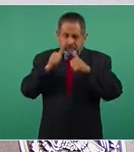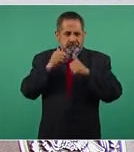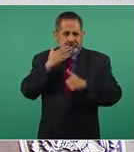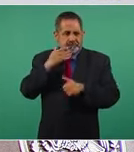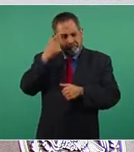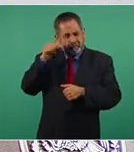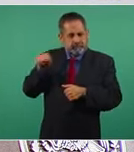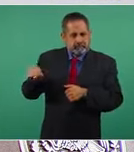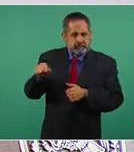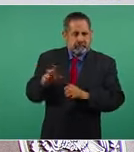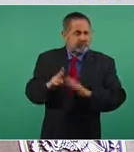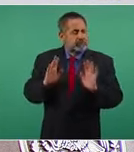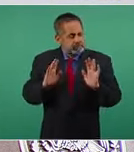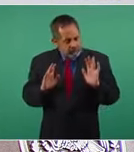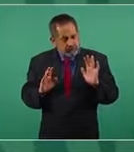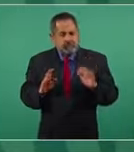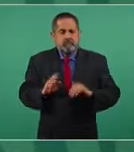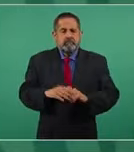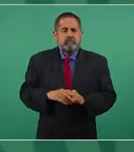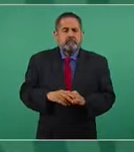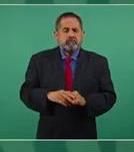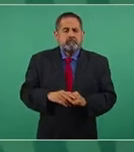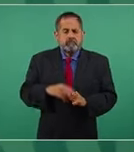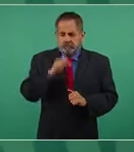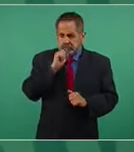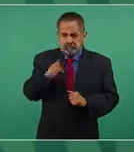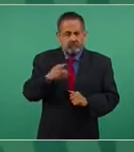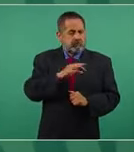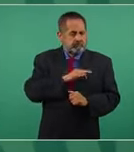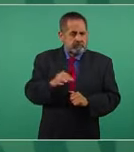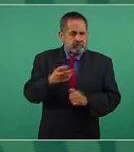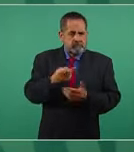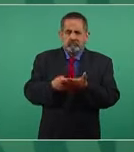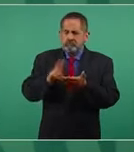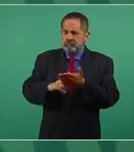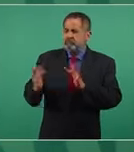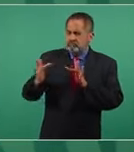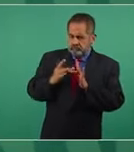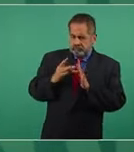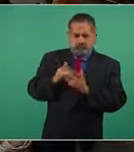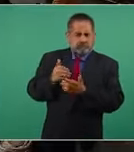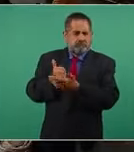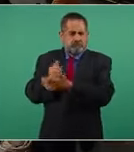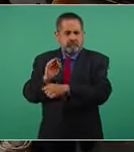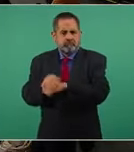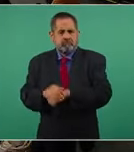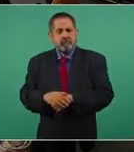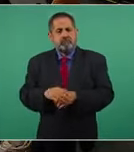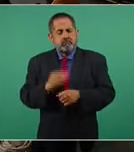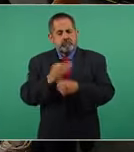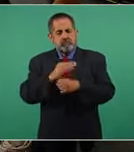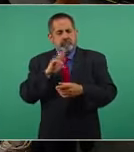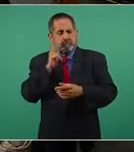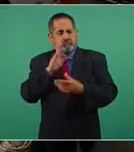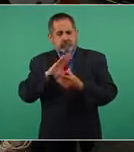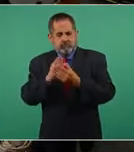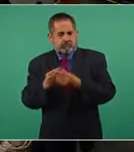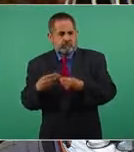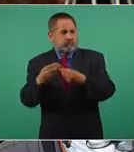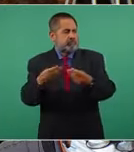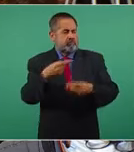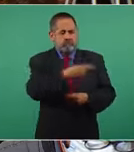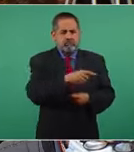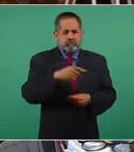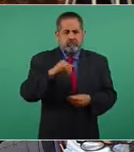ellos, pero puede ser por esta vía también. Sí, ahorita le entrego las pruebas con Jesús de